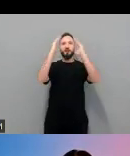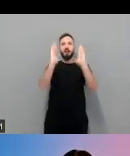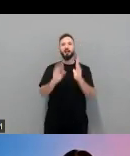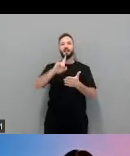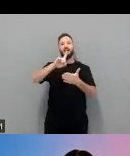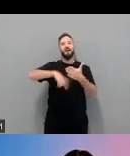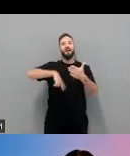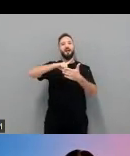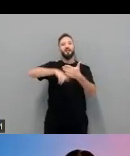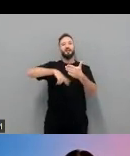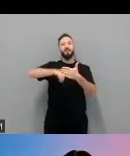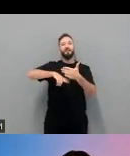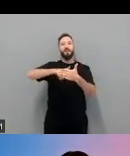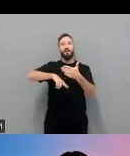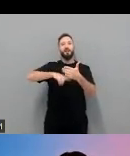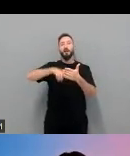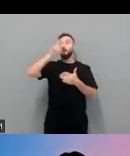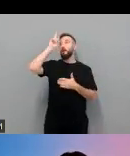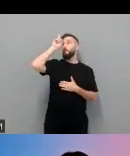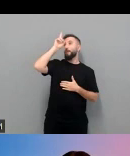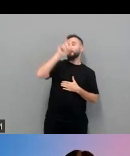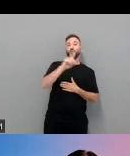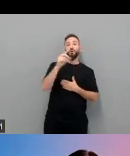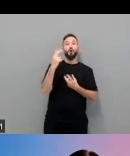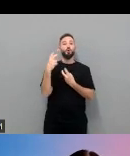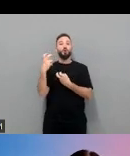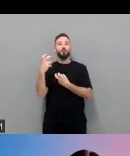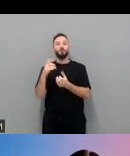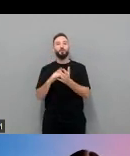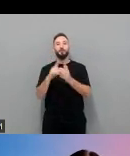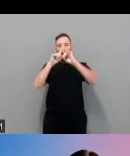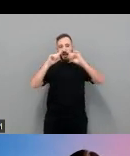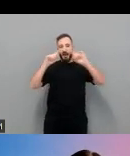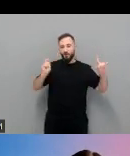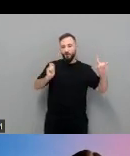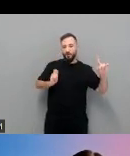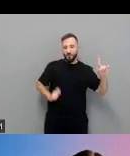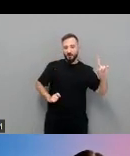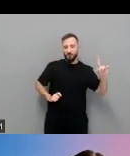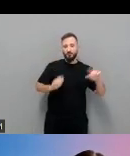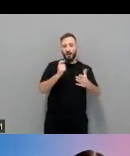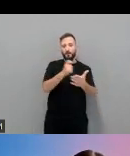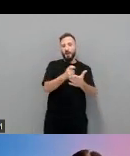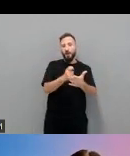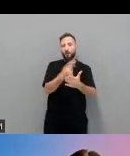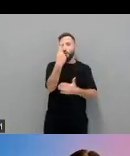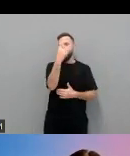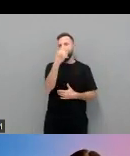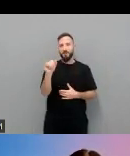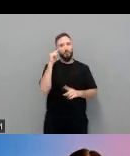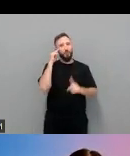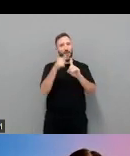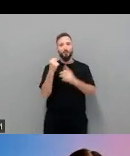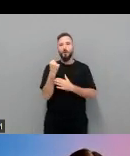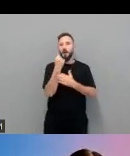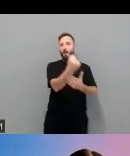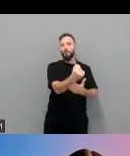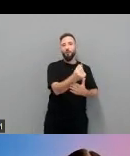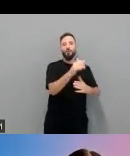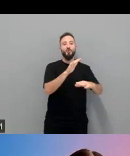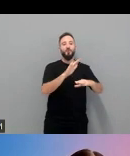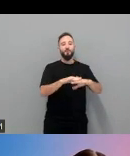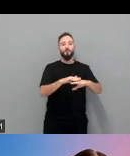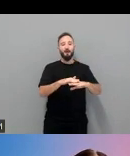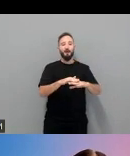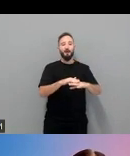sean titulares de la pensión no contributiva, que aportan una cuantía al año de un solo pago para apoyar el pago de